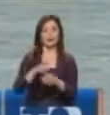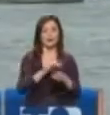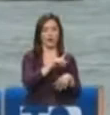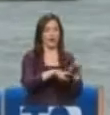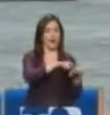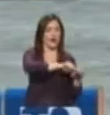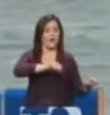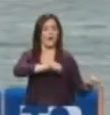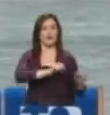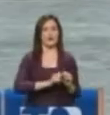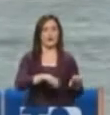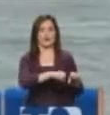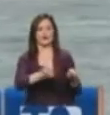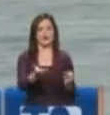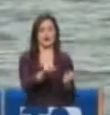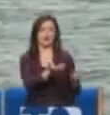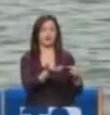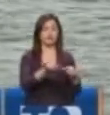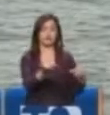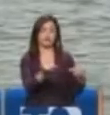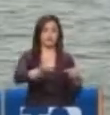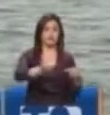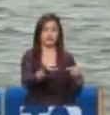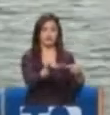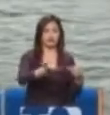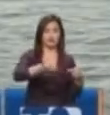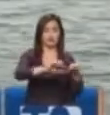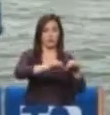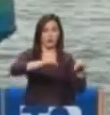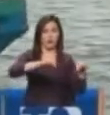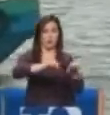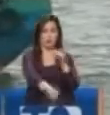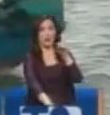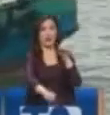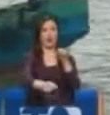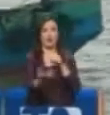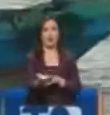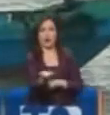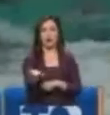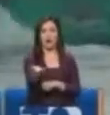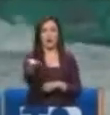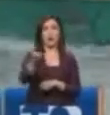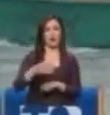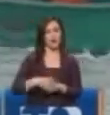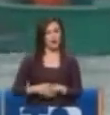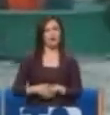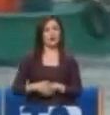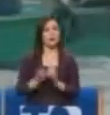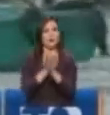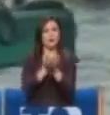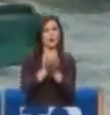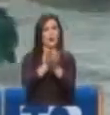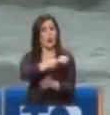fuera arrastrado por las olas. Incluso los pescadores de la zona cuentan que en Puerto El Palmar una lancha que regresaba de faenar en medio de la